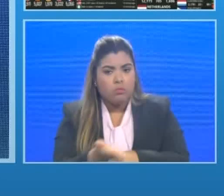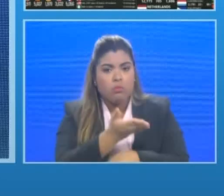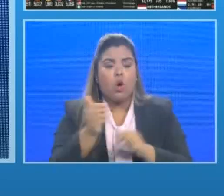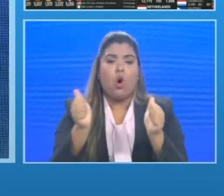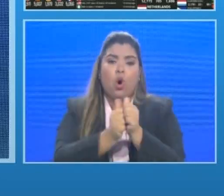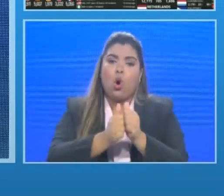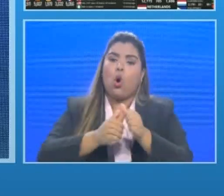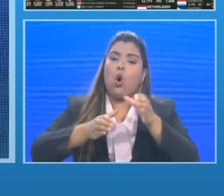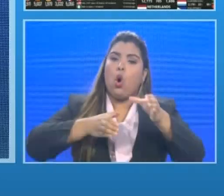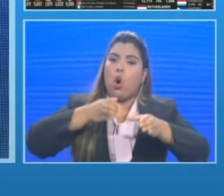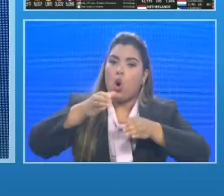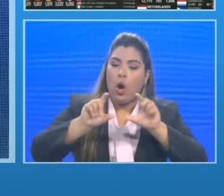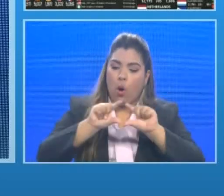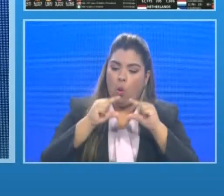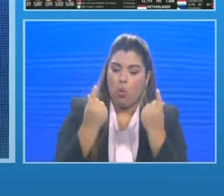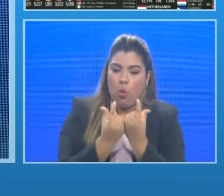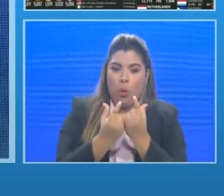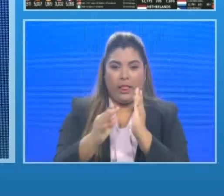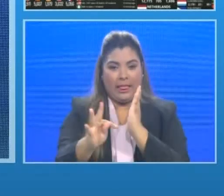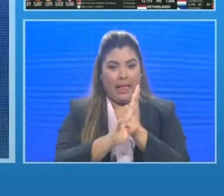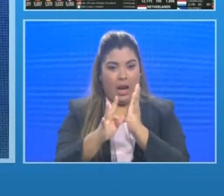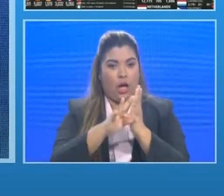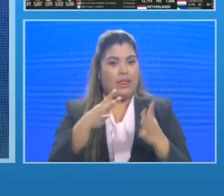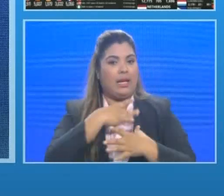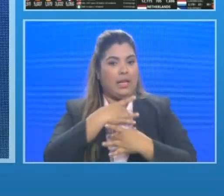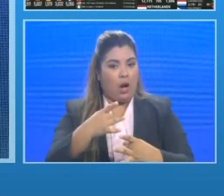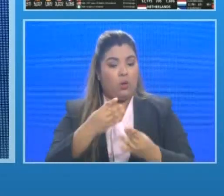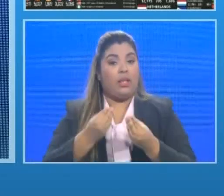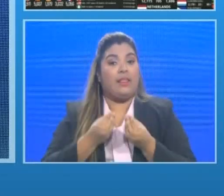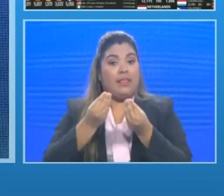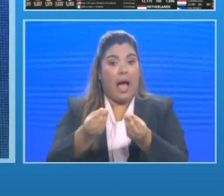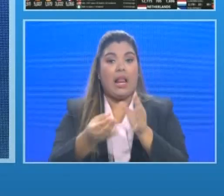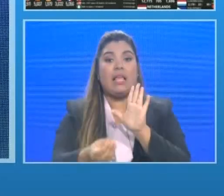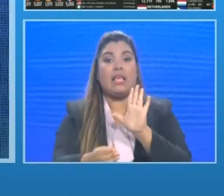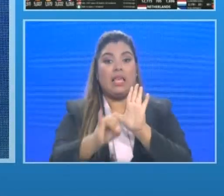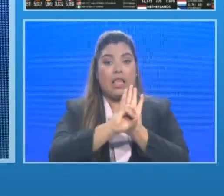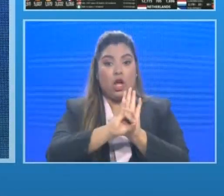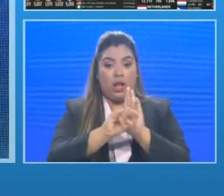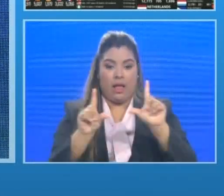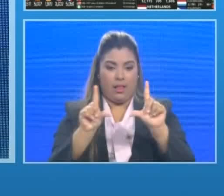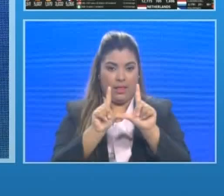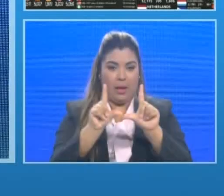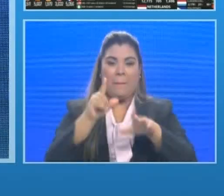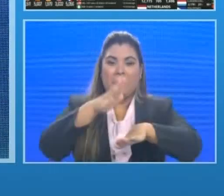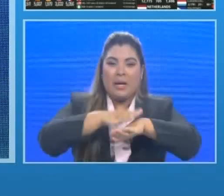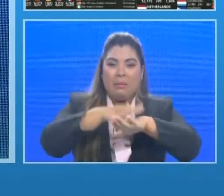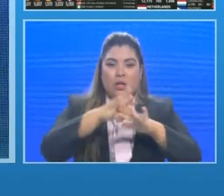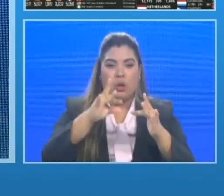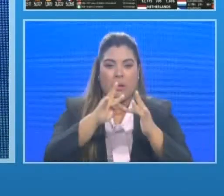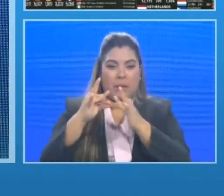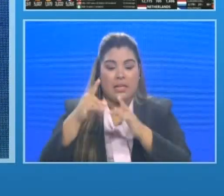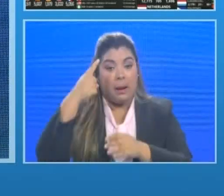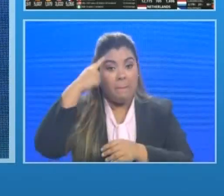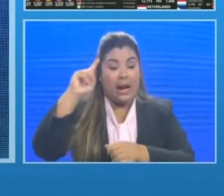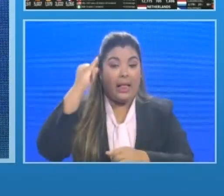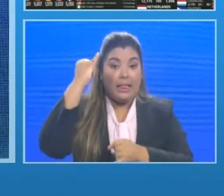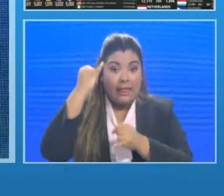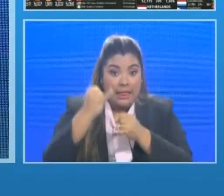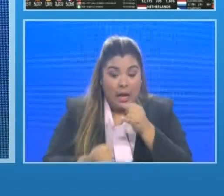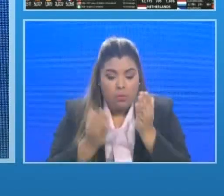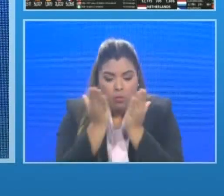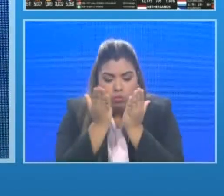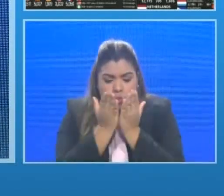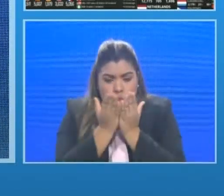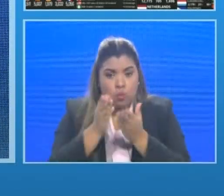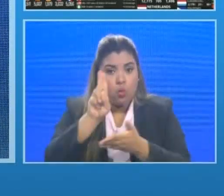Técnico de Salud el otorgamiento de la idoneidad para que culmine su formación académica